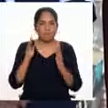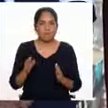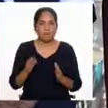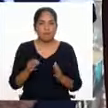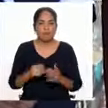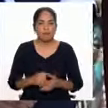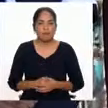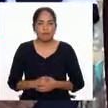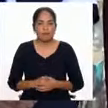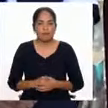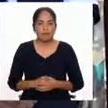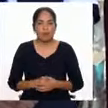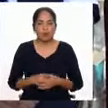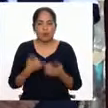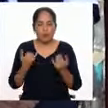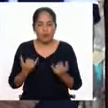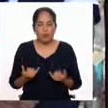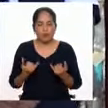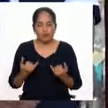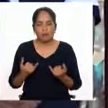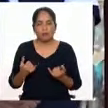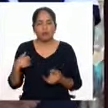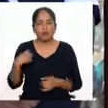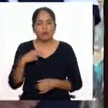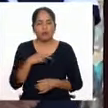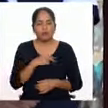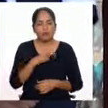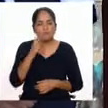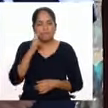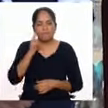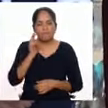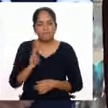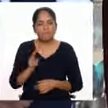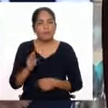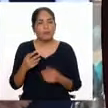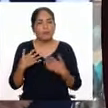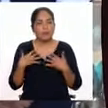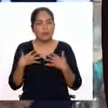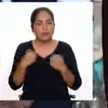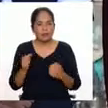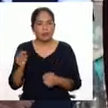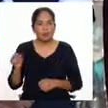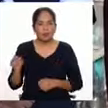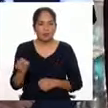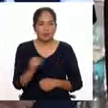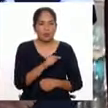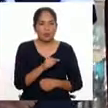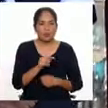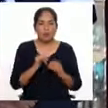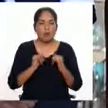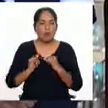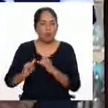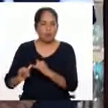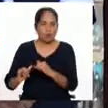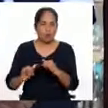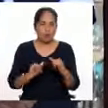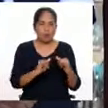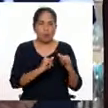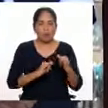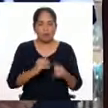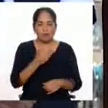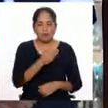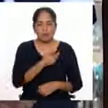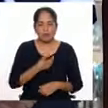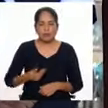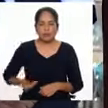Y no como lo que nosotros miramos ahora, que la salud de ustedes es igual que la del presidente,